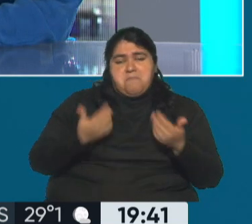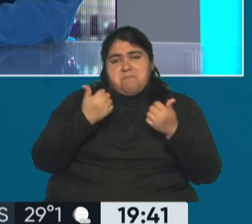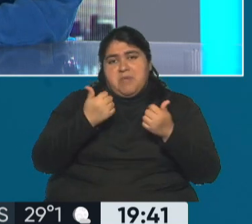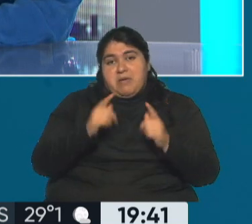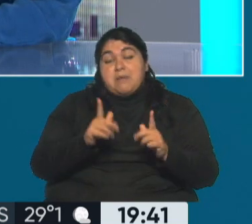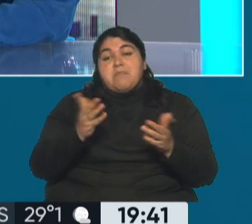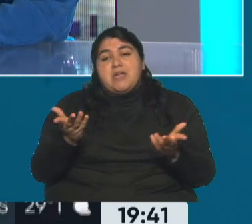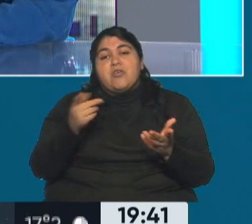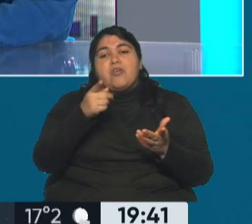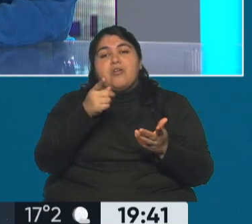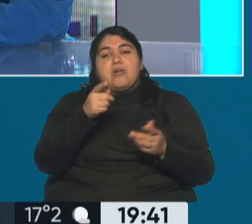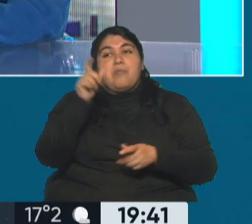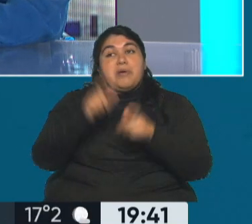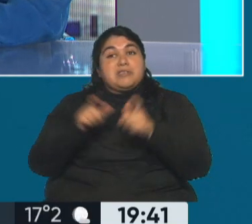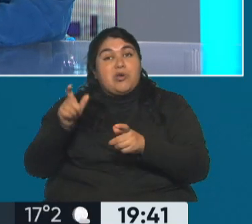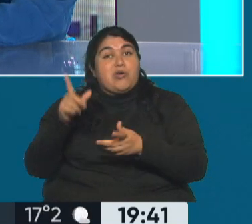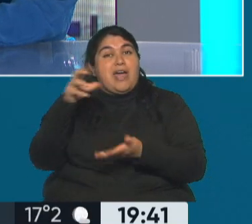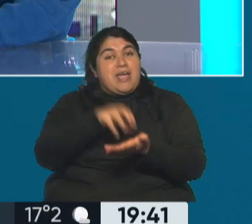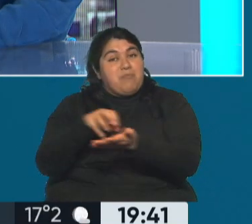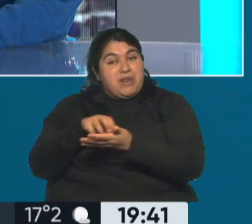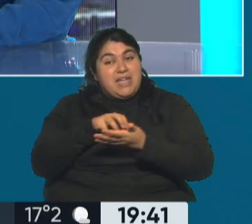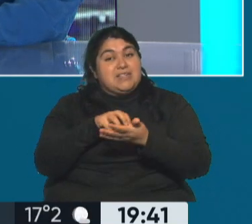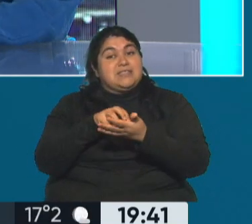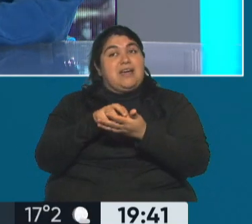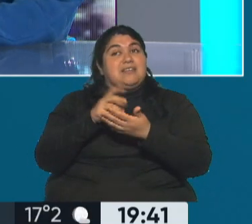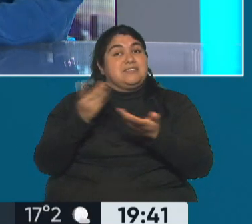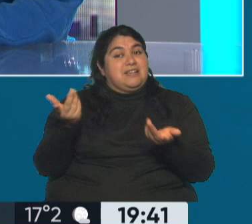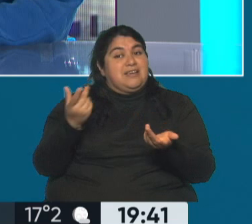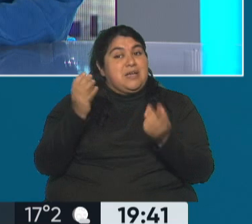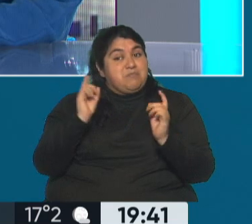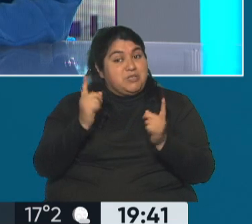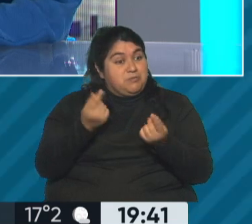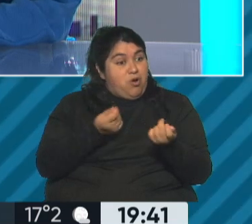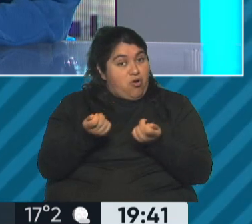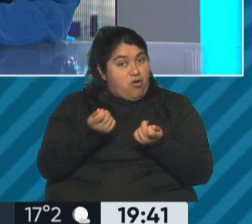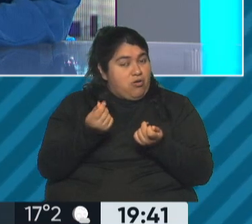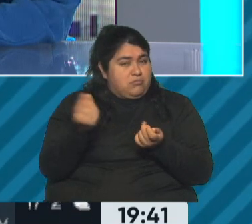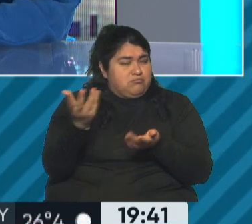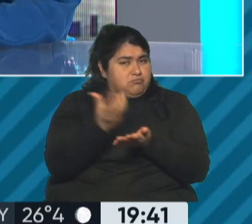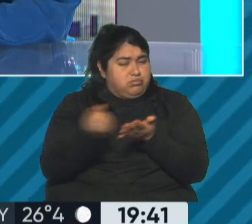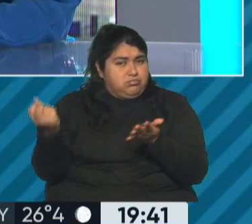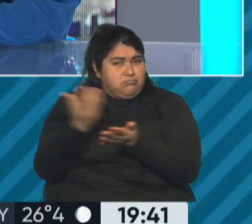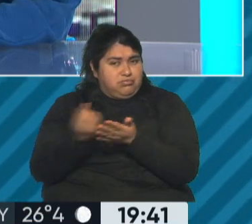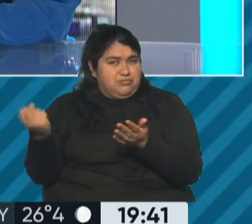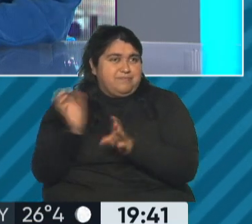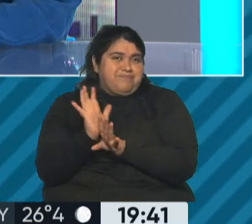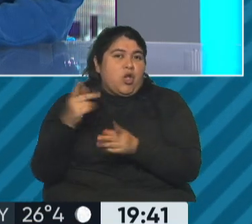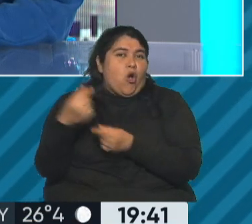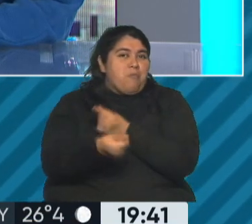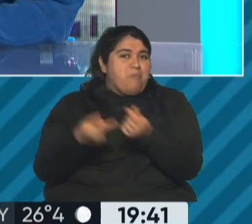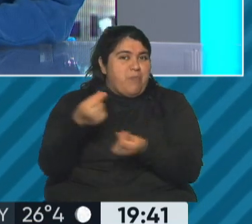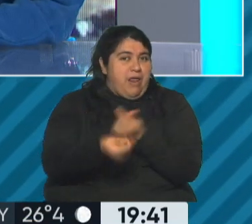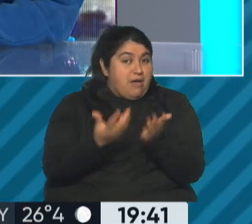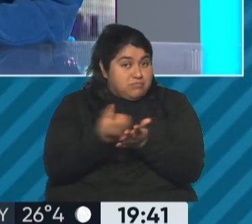haber personas jurídicas, empresas y personas físicas que van a poder comprar millones. Y ahí es donde van a terminar